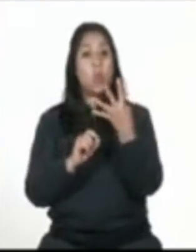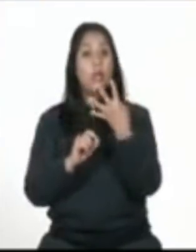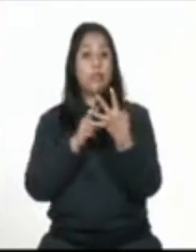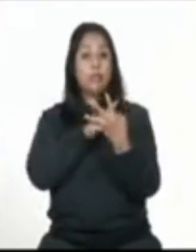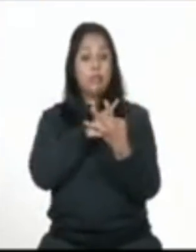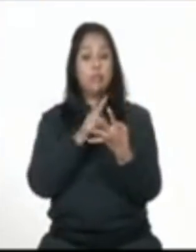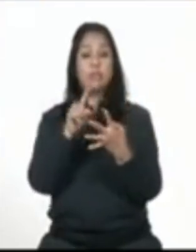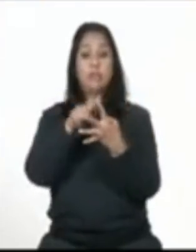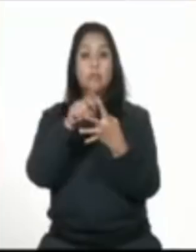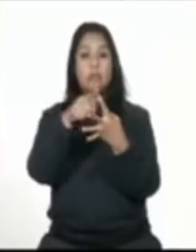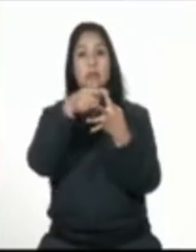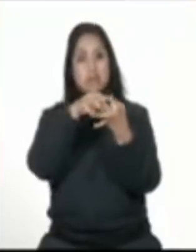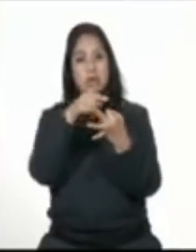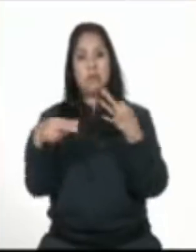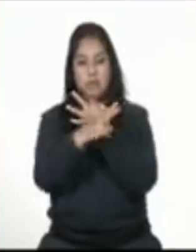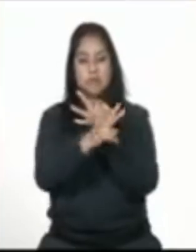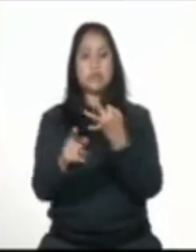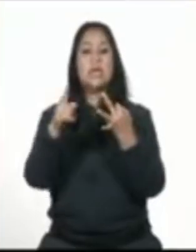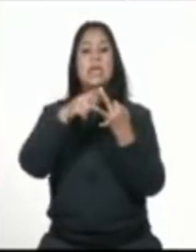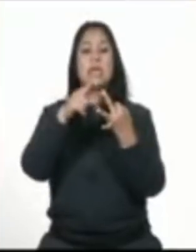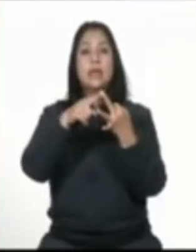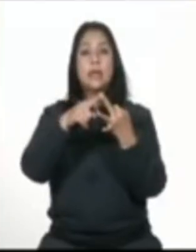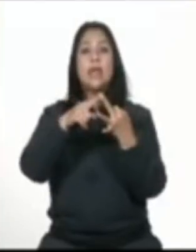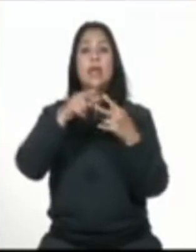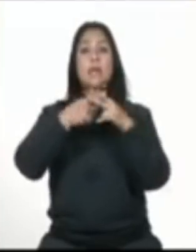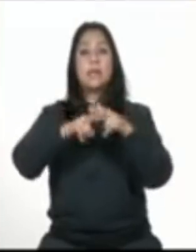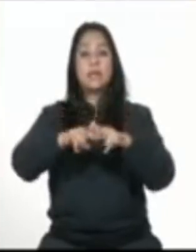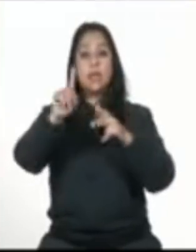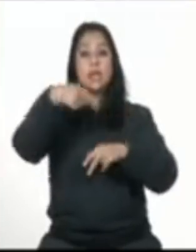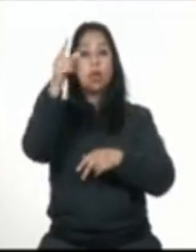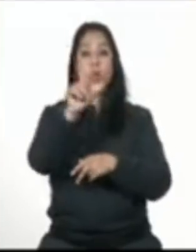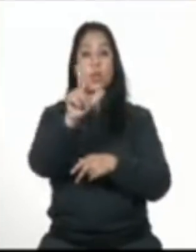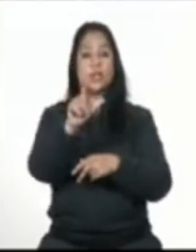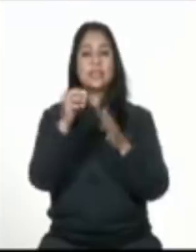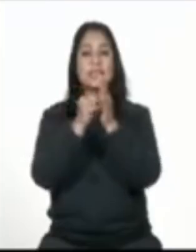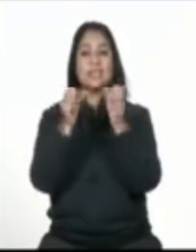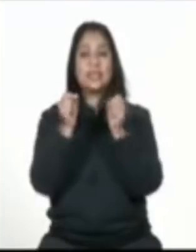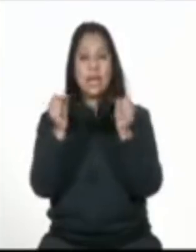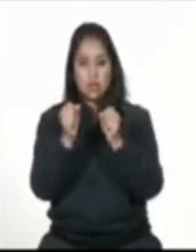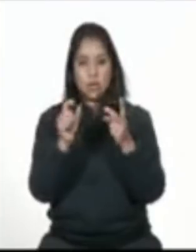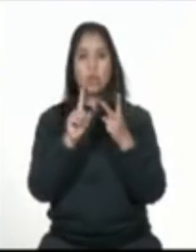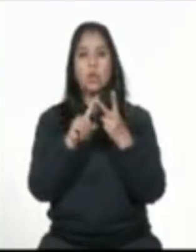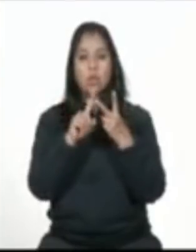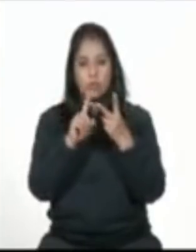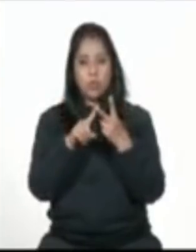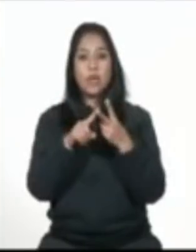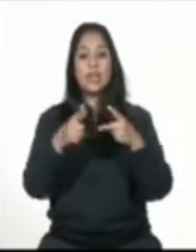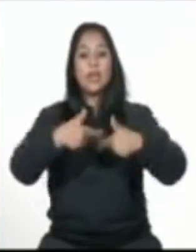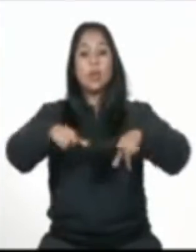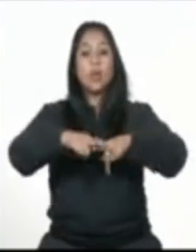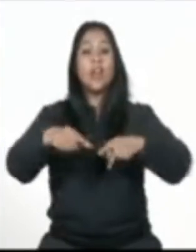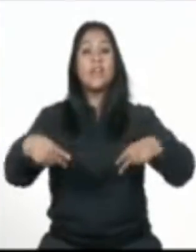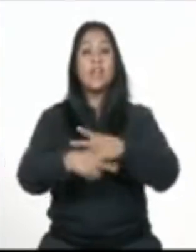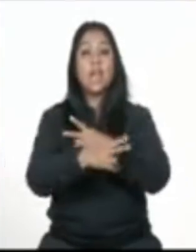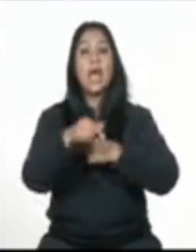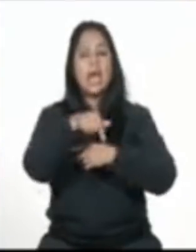vamos a abrirlo a partir del lunes, principian los trabajos en la ciudad de Quetzaltenango, en el lugar de la feria, en donde